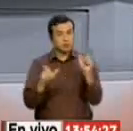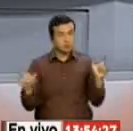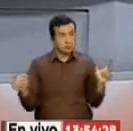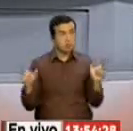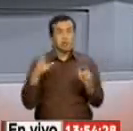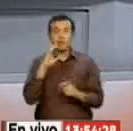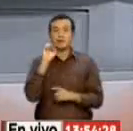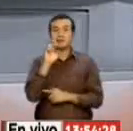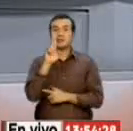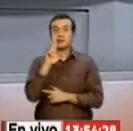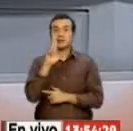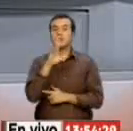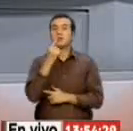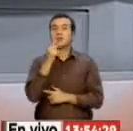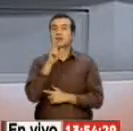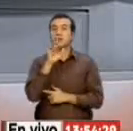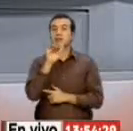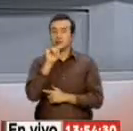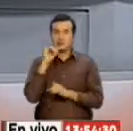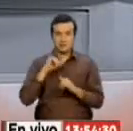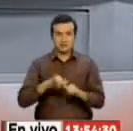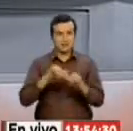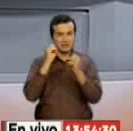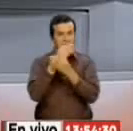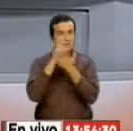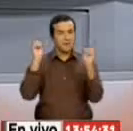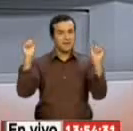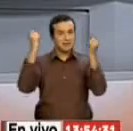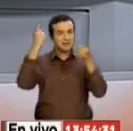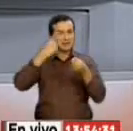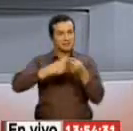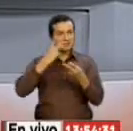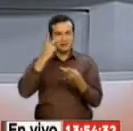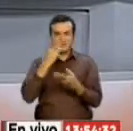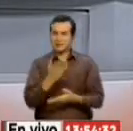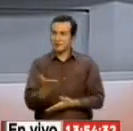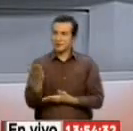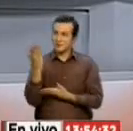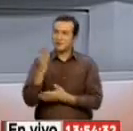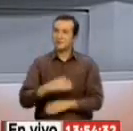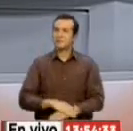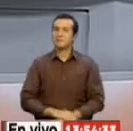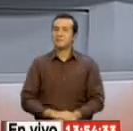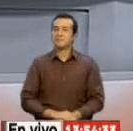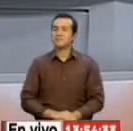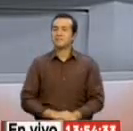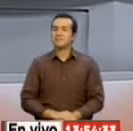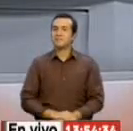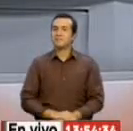César García está con nosotros con más novedades de las fiestas de la capital. Adelante.